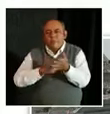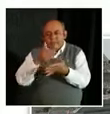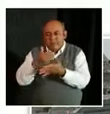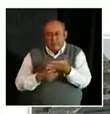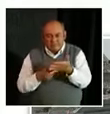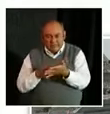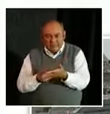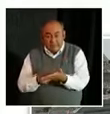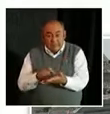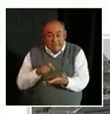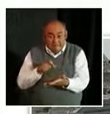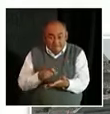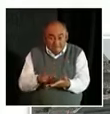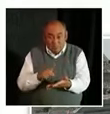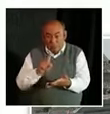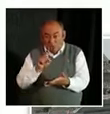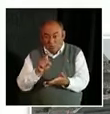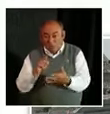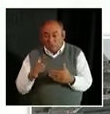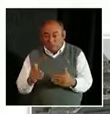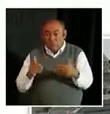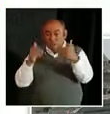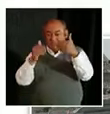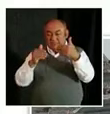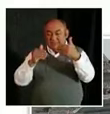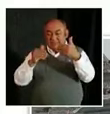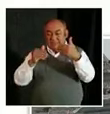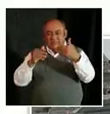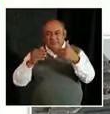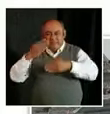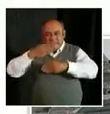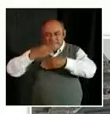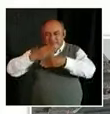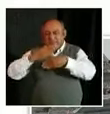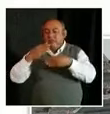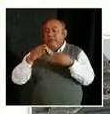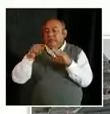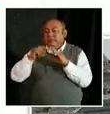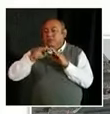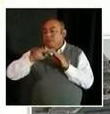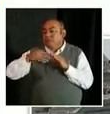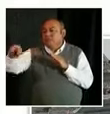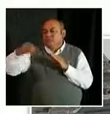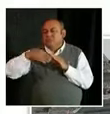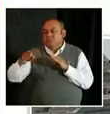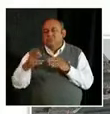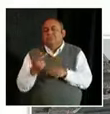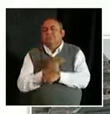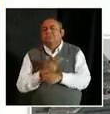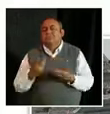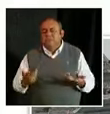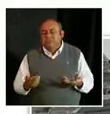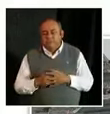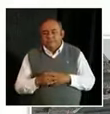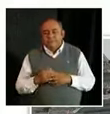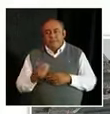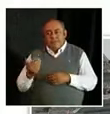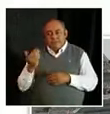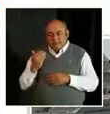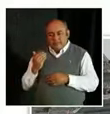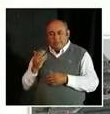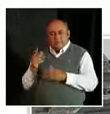cortina. Esto se concluyó aproximadamente en el mes de septiembre del año pasado,